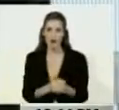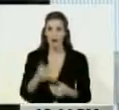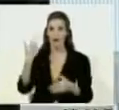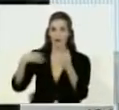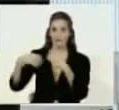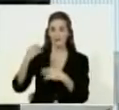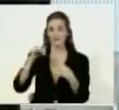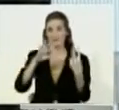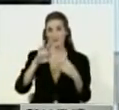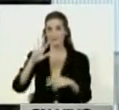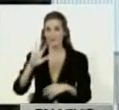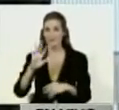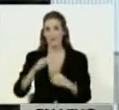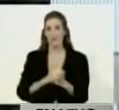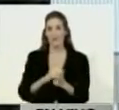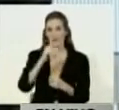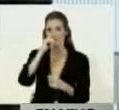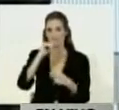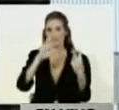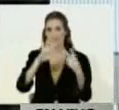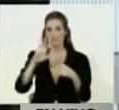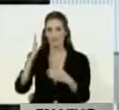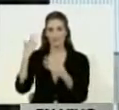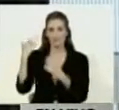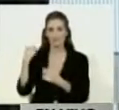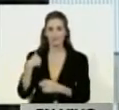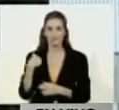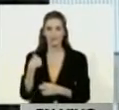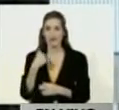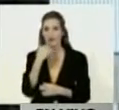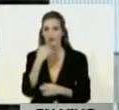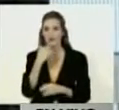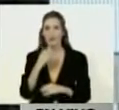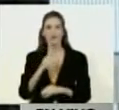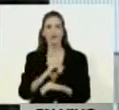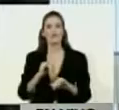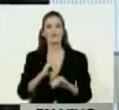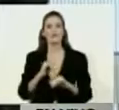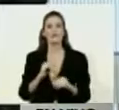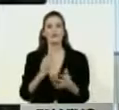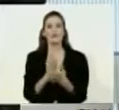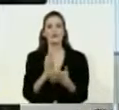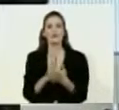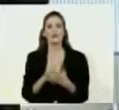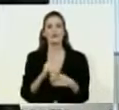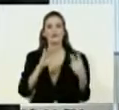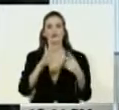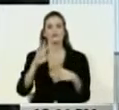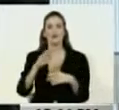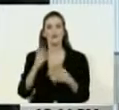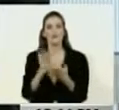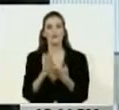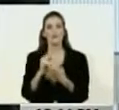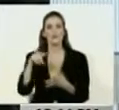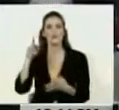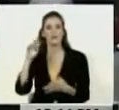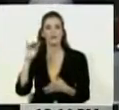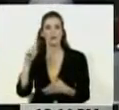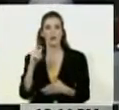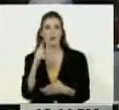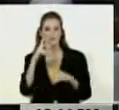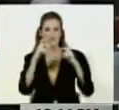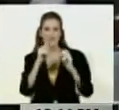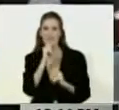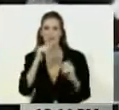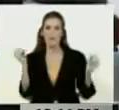época, 75. Yo salí cuando salió Hugo al 75 en la escuela de perito. A ver, en la foto ustedes identifican quién